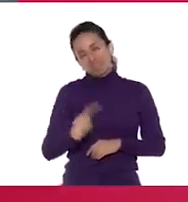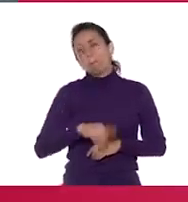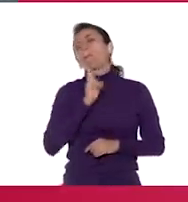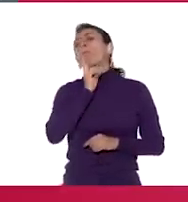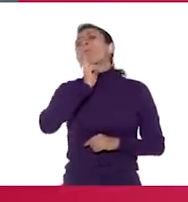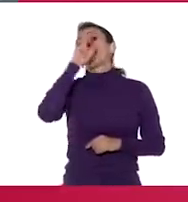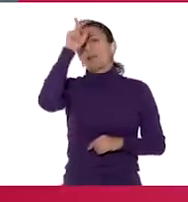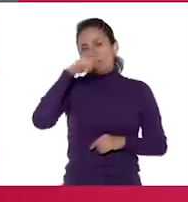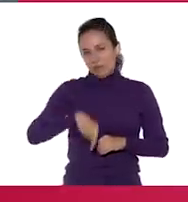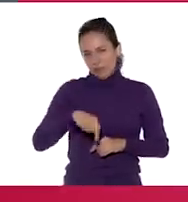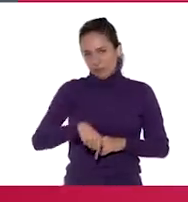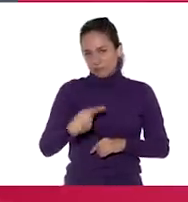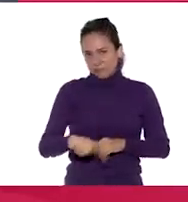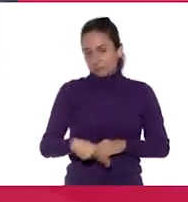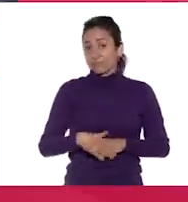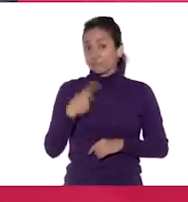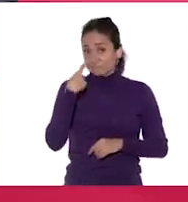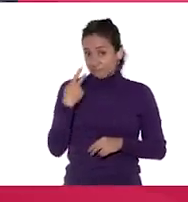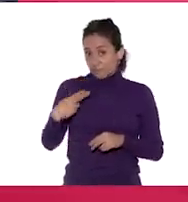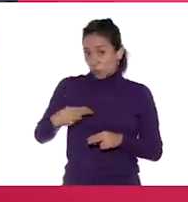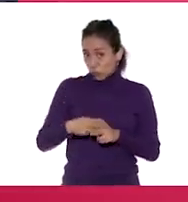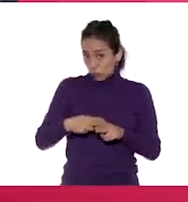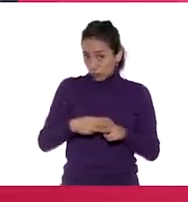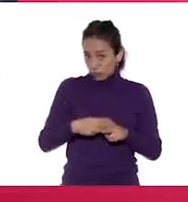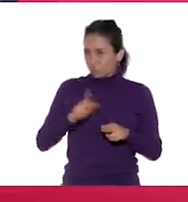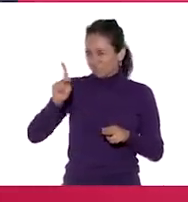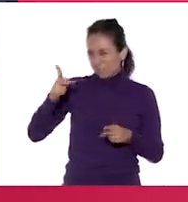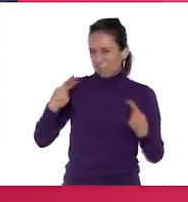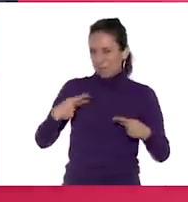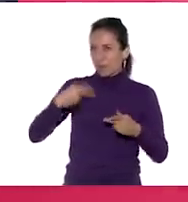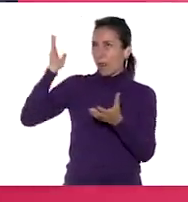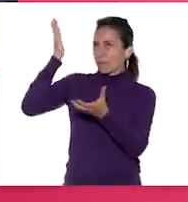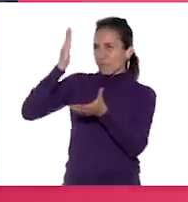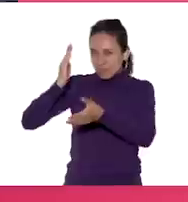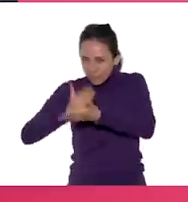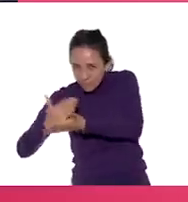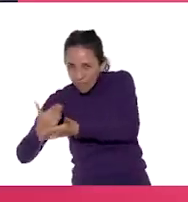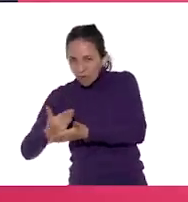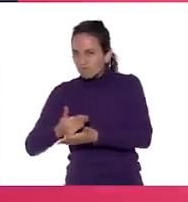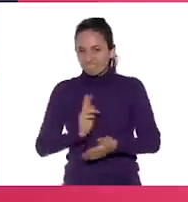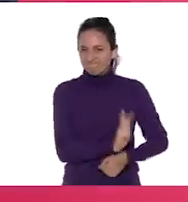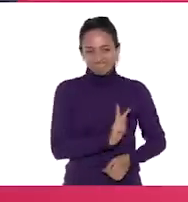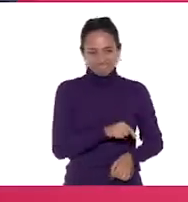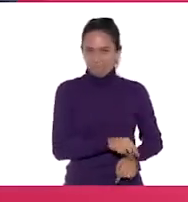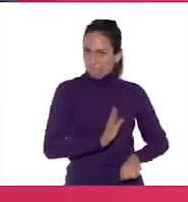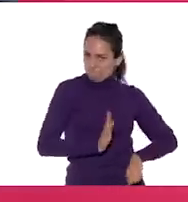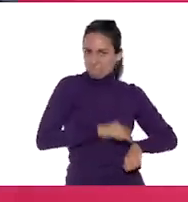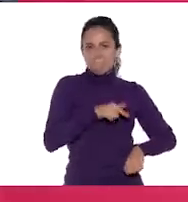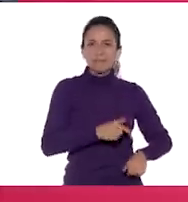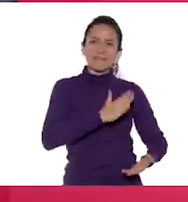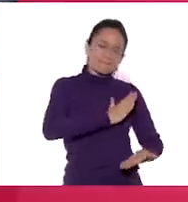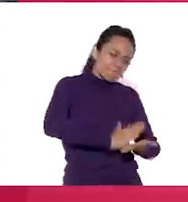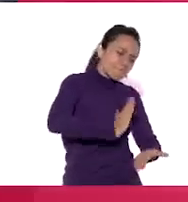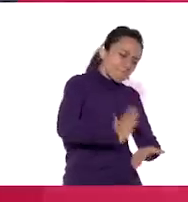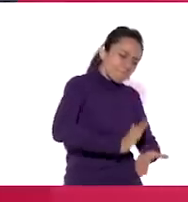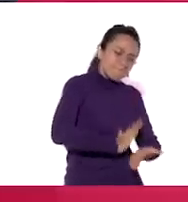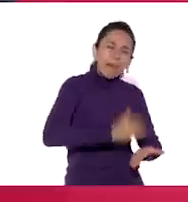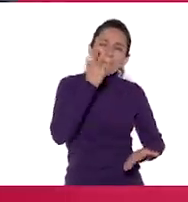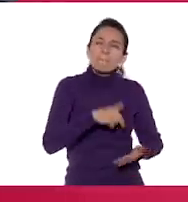Y con un cuchillito que no le pide nada a los de los taqueros, le quita el pellejo para que la carne quede limpiecita.